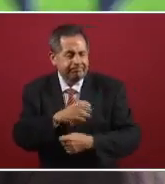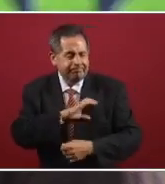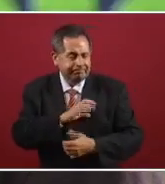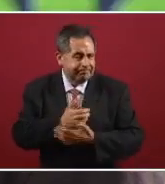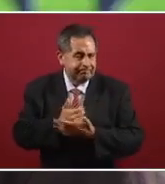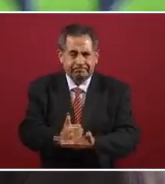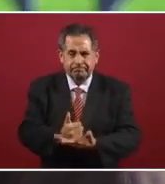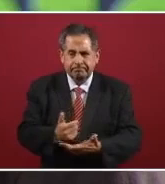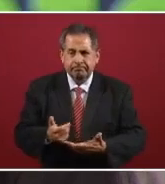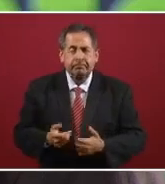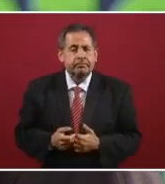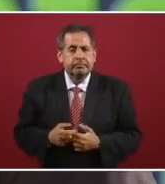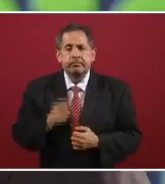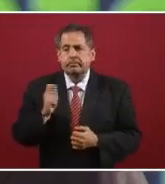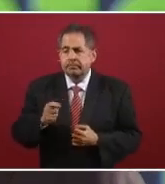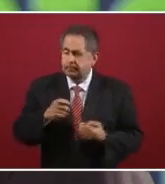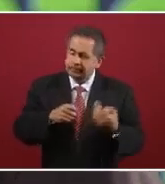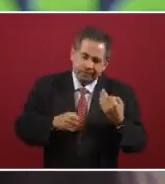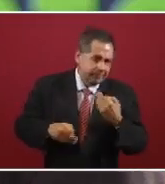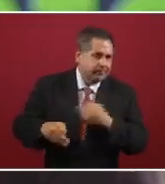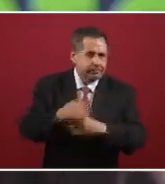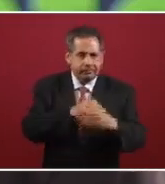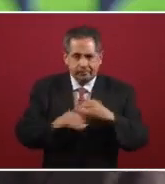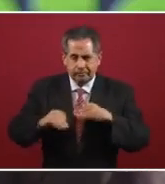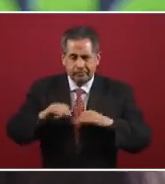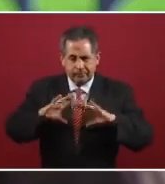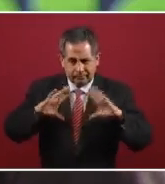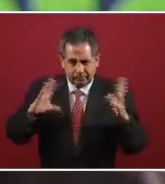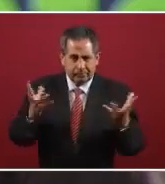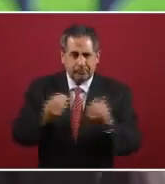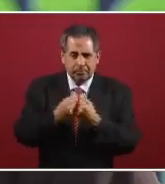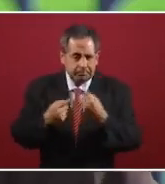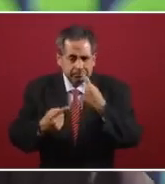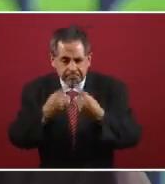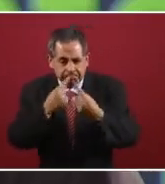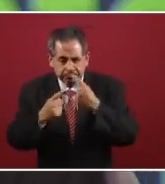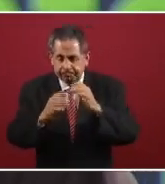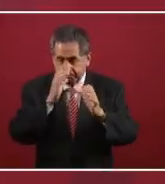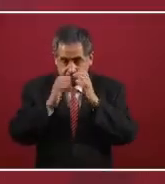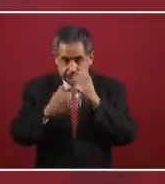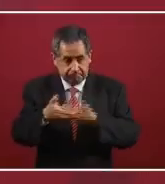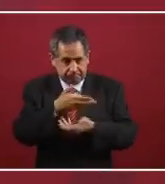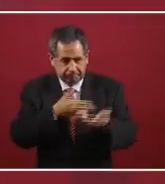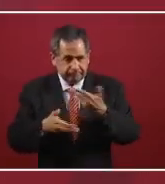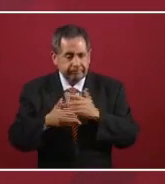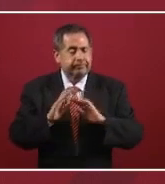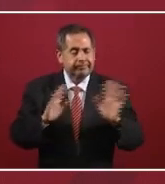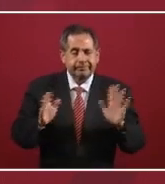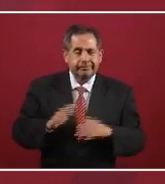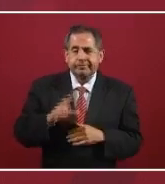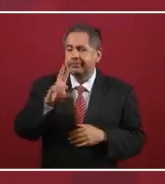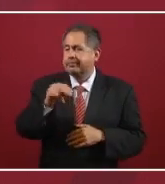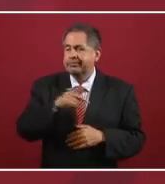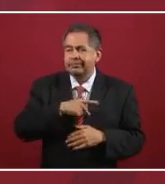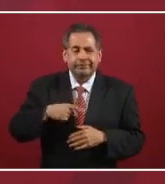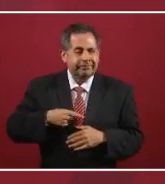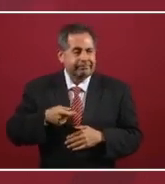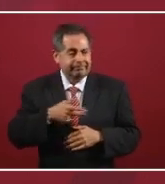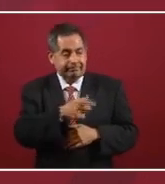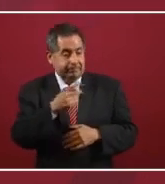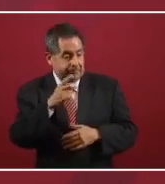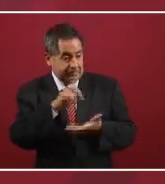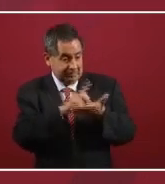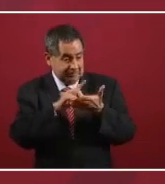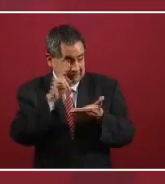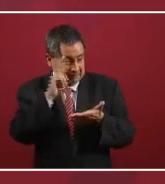pueda tender la mano. Se trata de construir una capacidad de diálogo y romper con esta división que se ha hecho